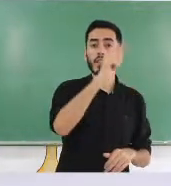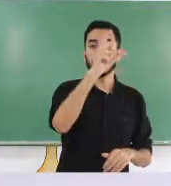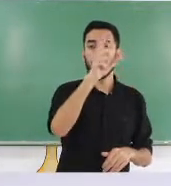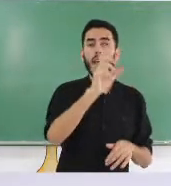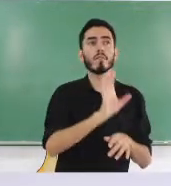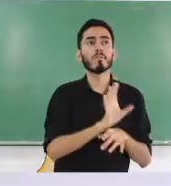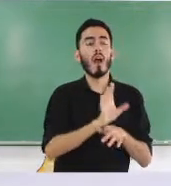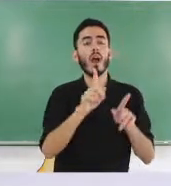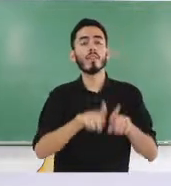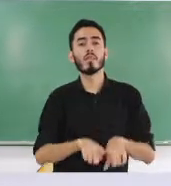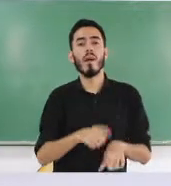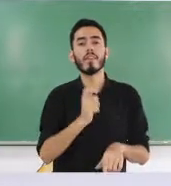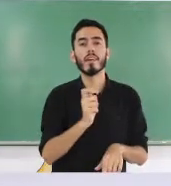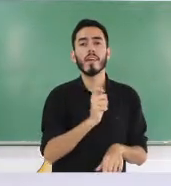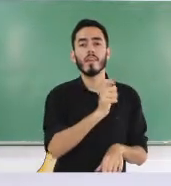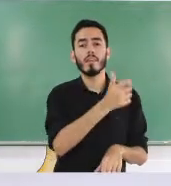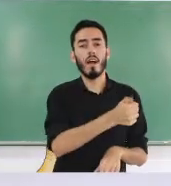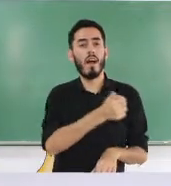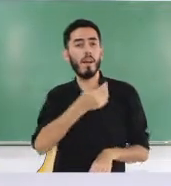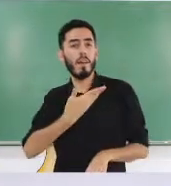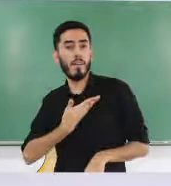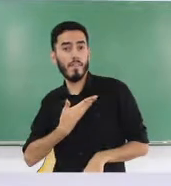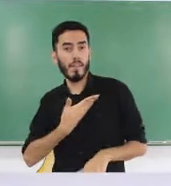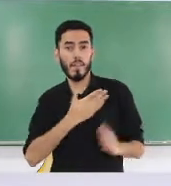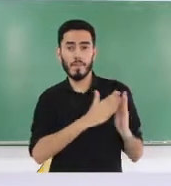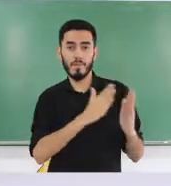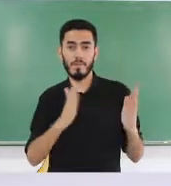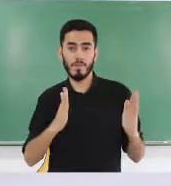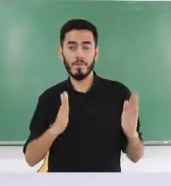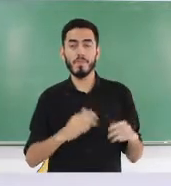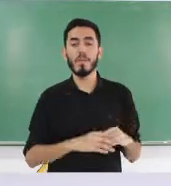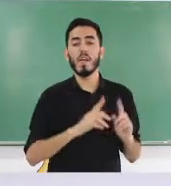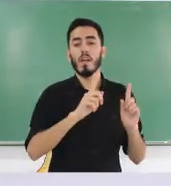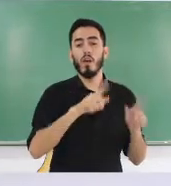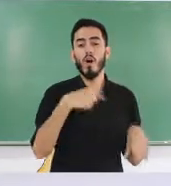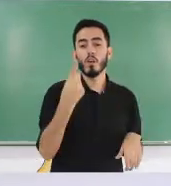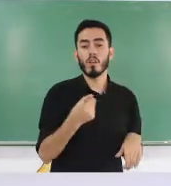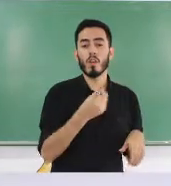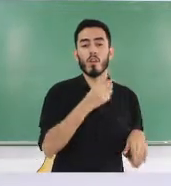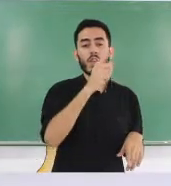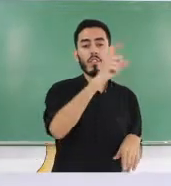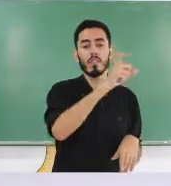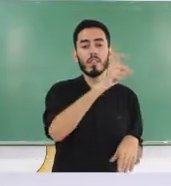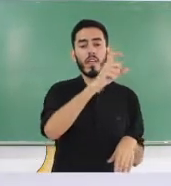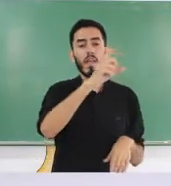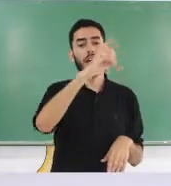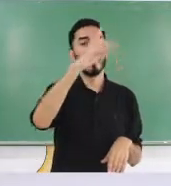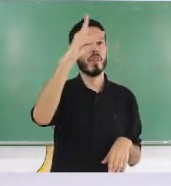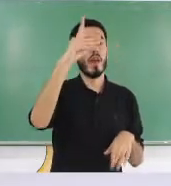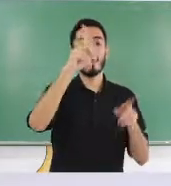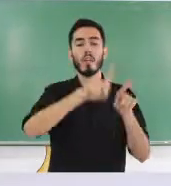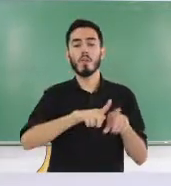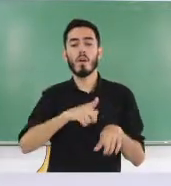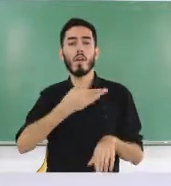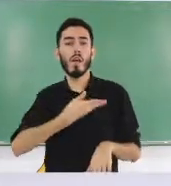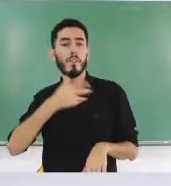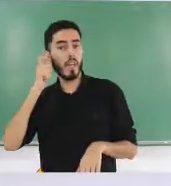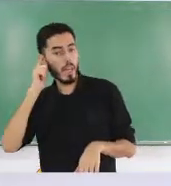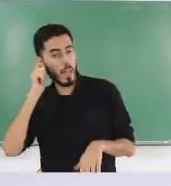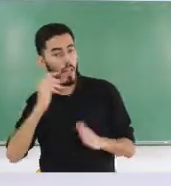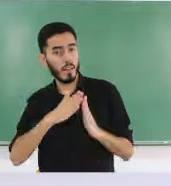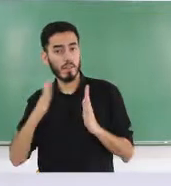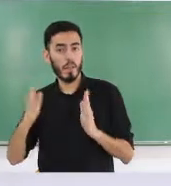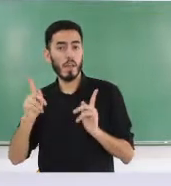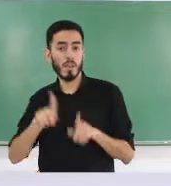a ser homólogo con AF, lo mismo que CD con FG y DE con